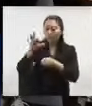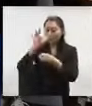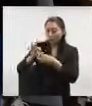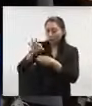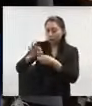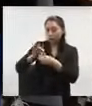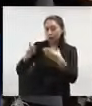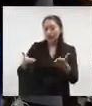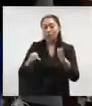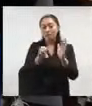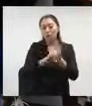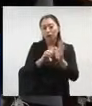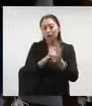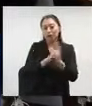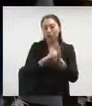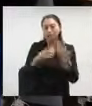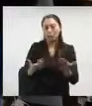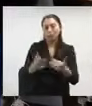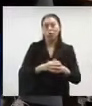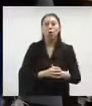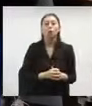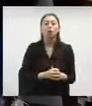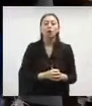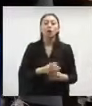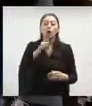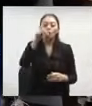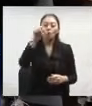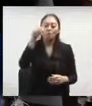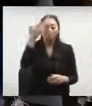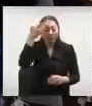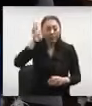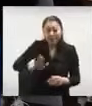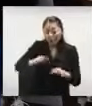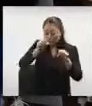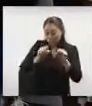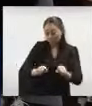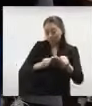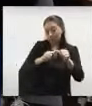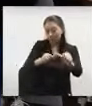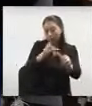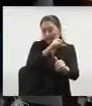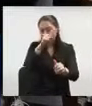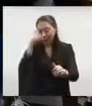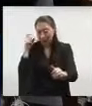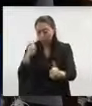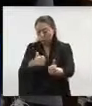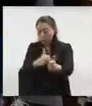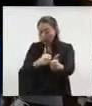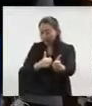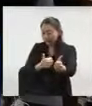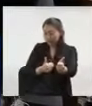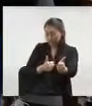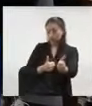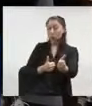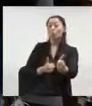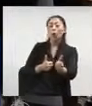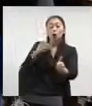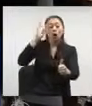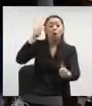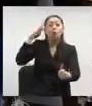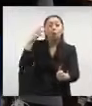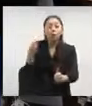de un día para otro podamos seguir trabajando. Un retraso más, simplemente por motivos